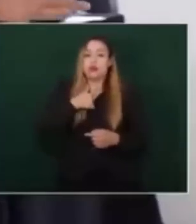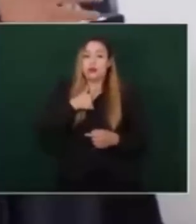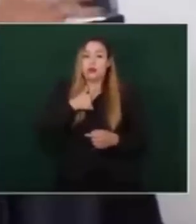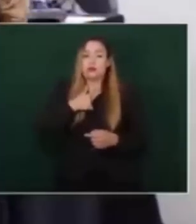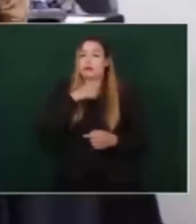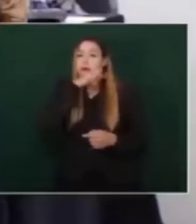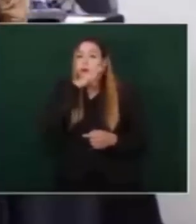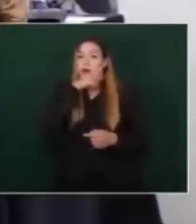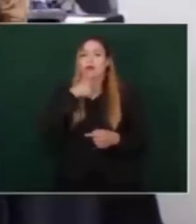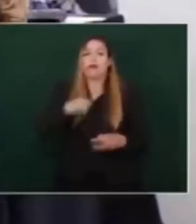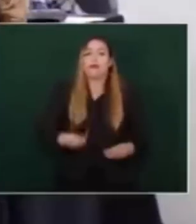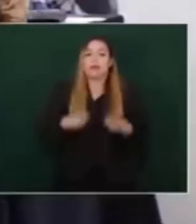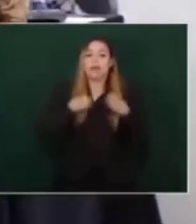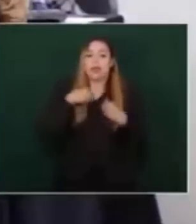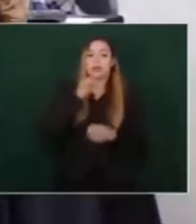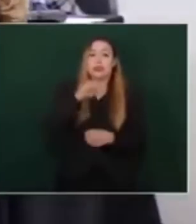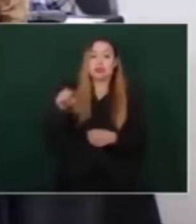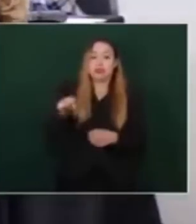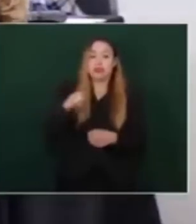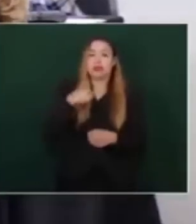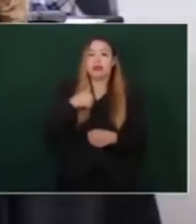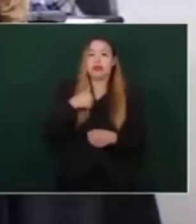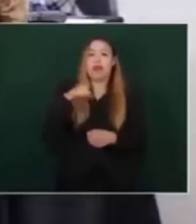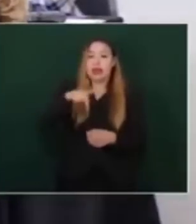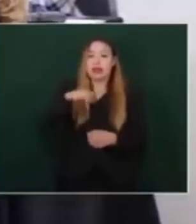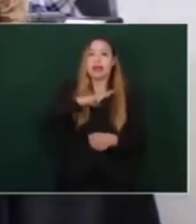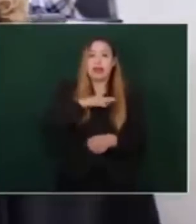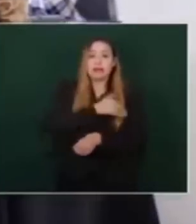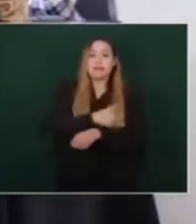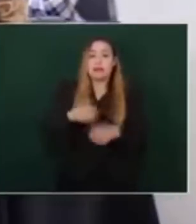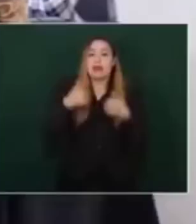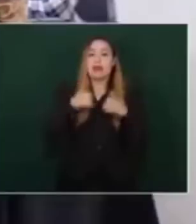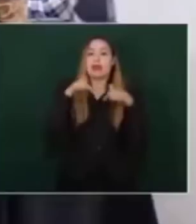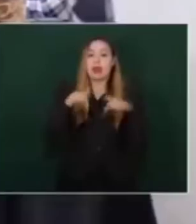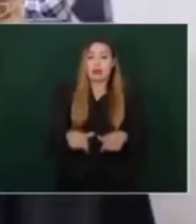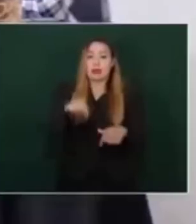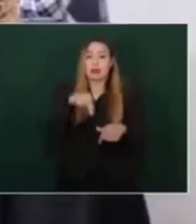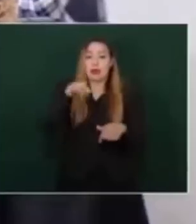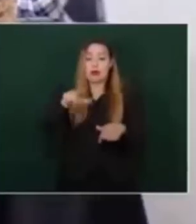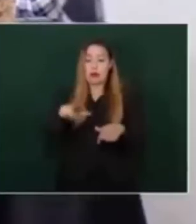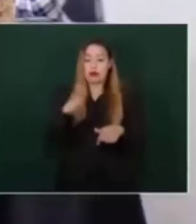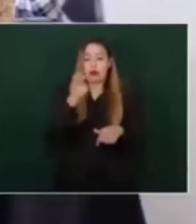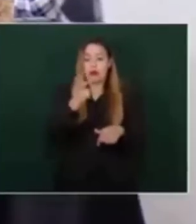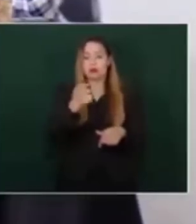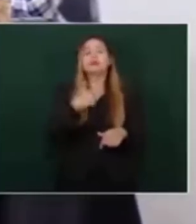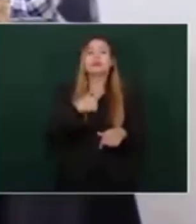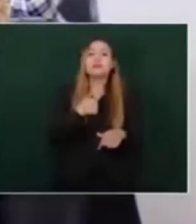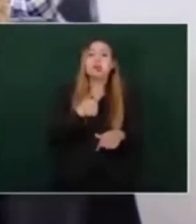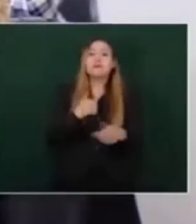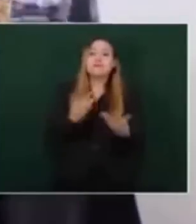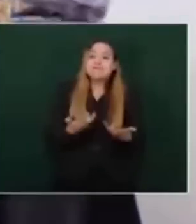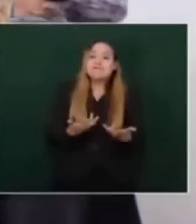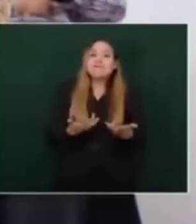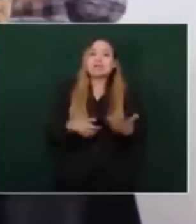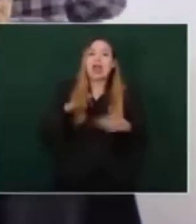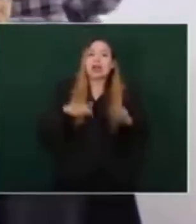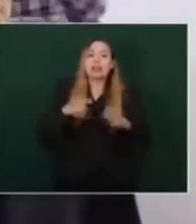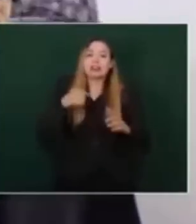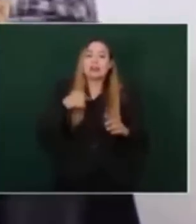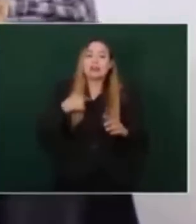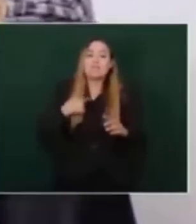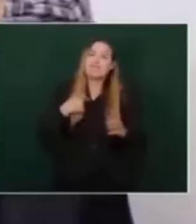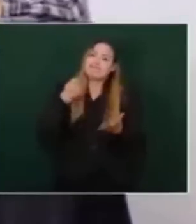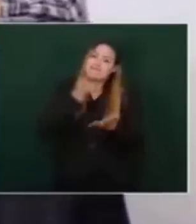estamos pegados a Nuevo León. Tengo familia aquí en Nuevo León y ese es el motivo por el cual yo he sido tal vez demasiado increpante